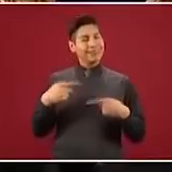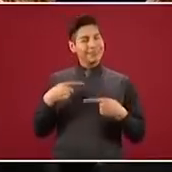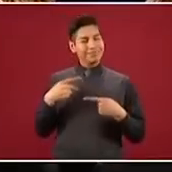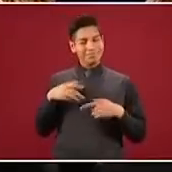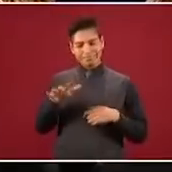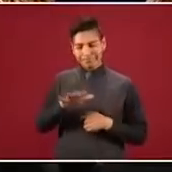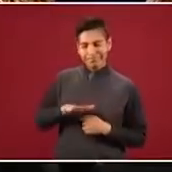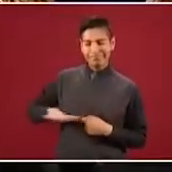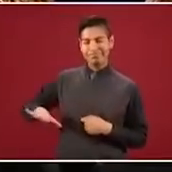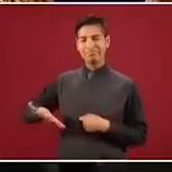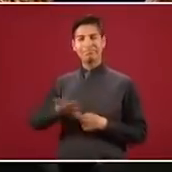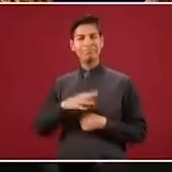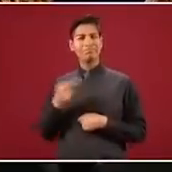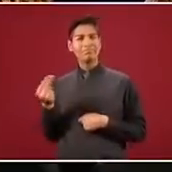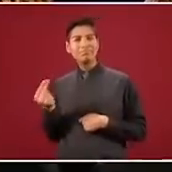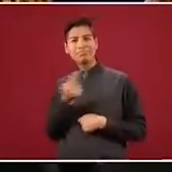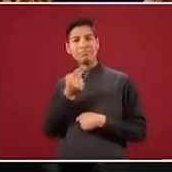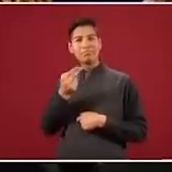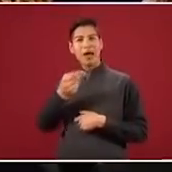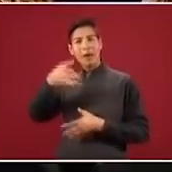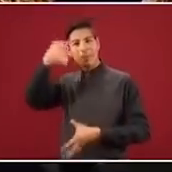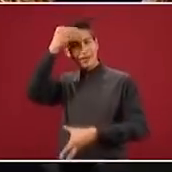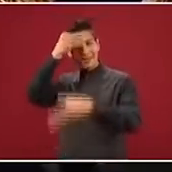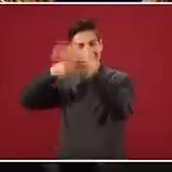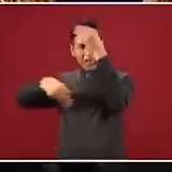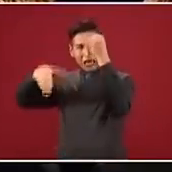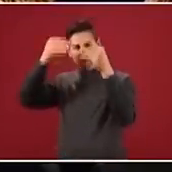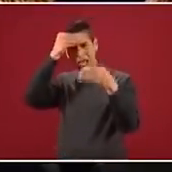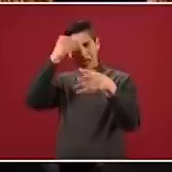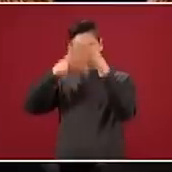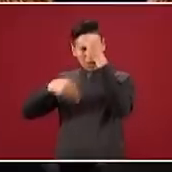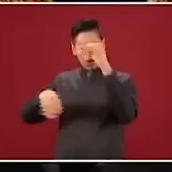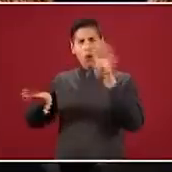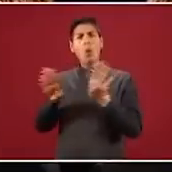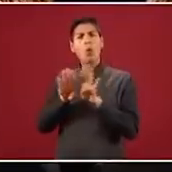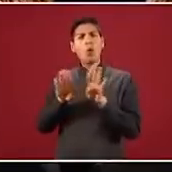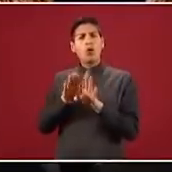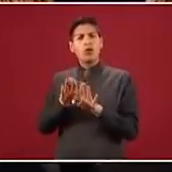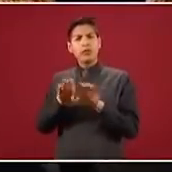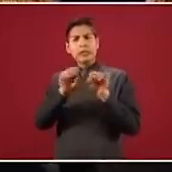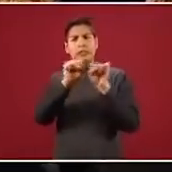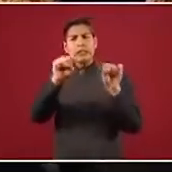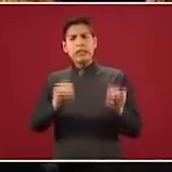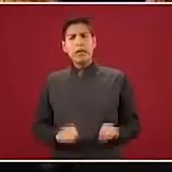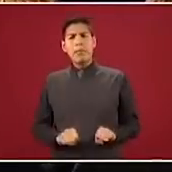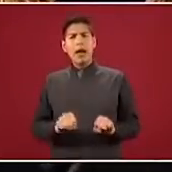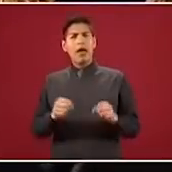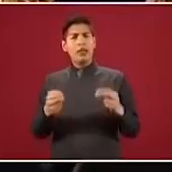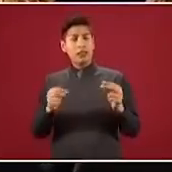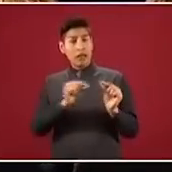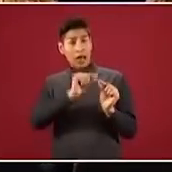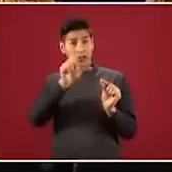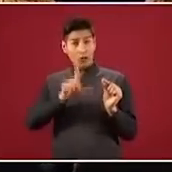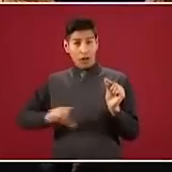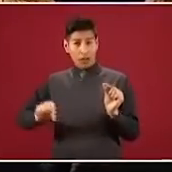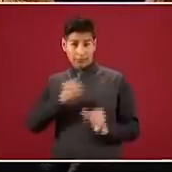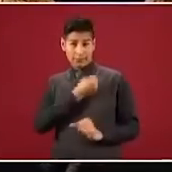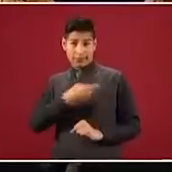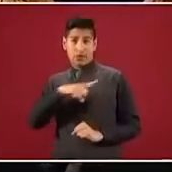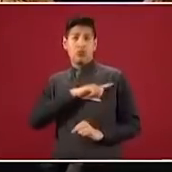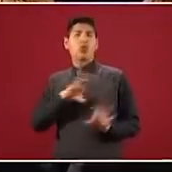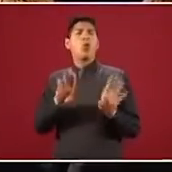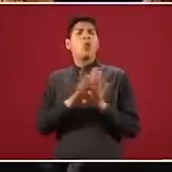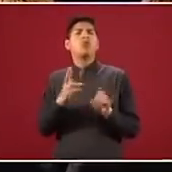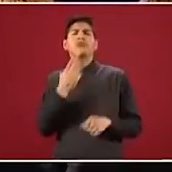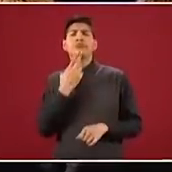manera directa cómo va a progresar el nuevo Sistema Nacional de Salud. En estas primeras